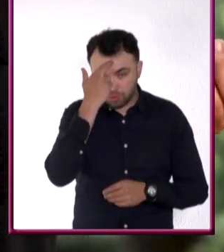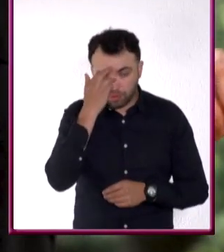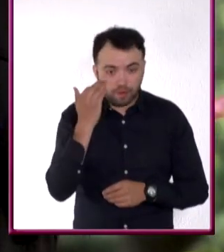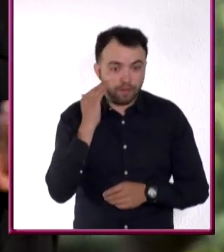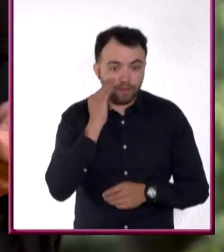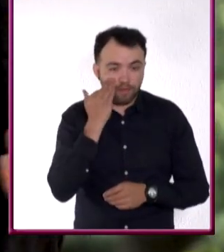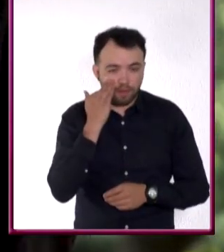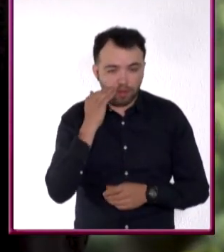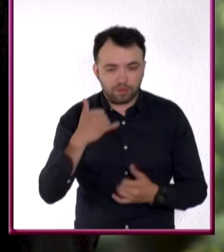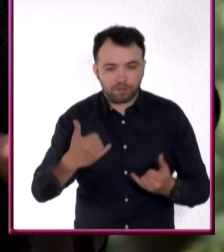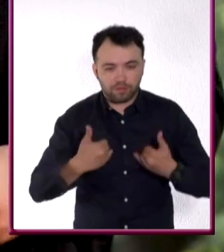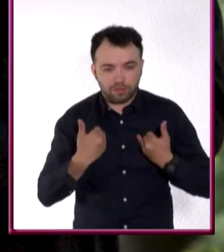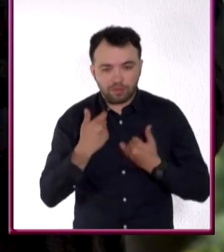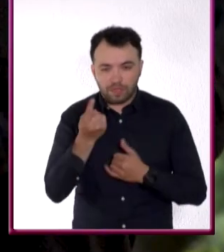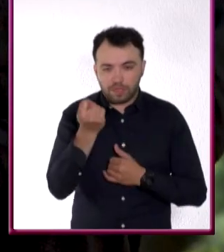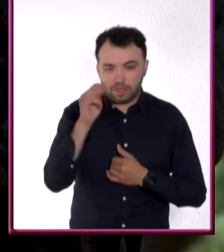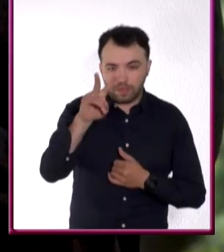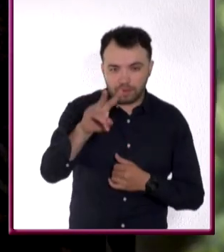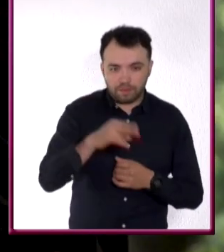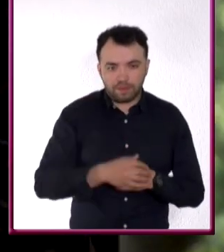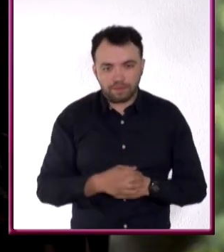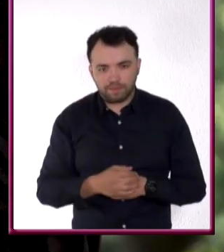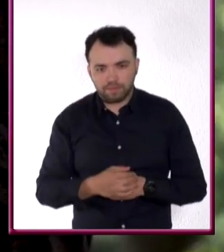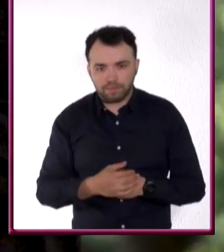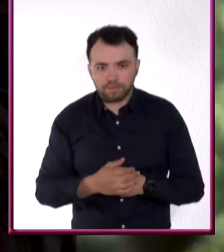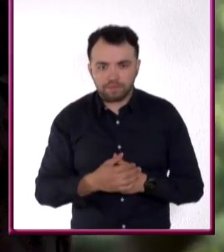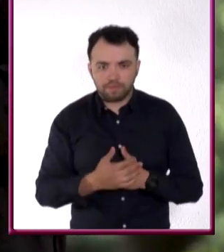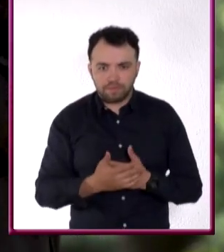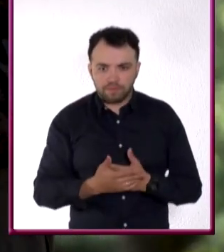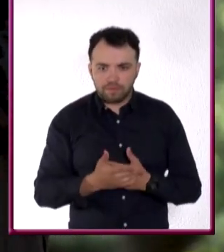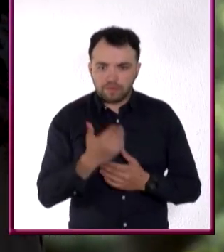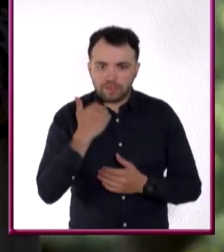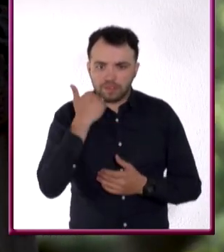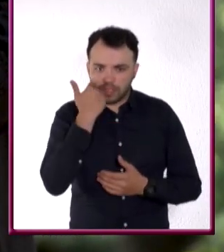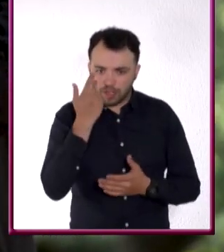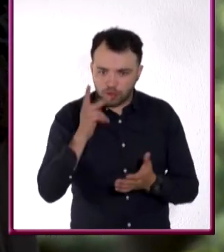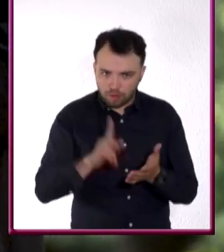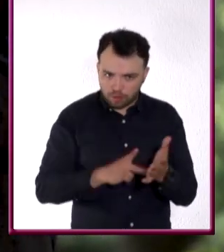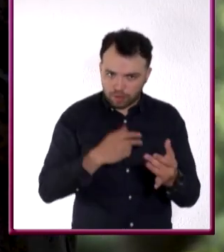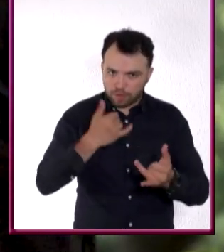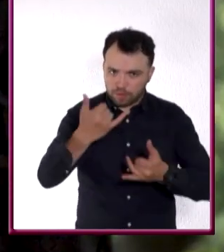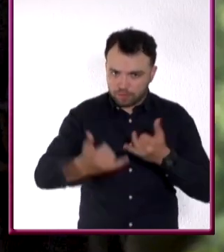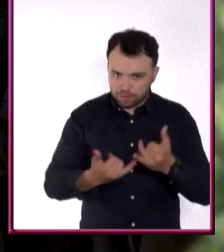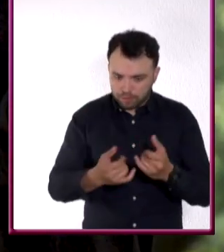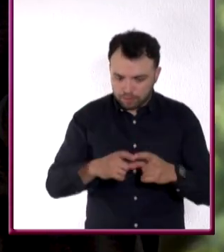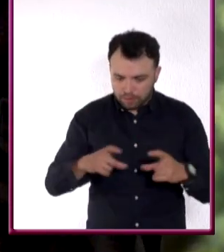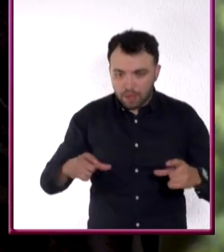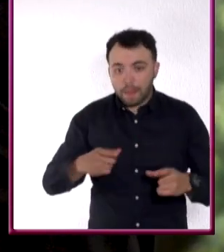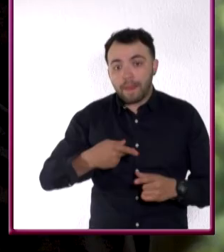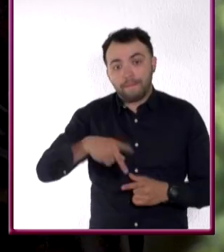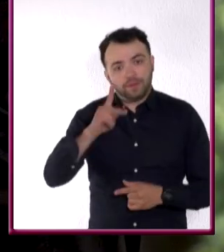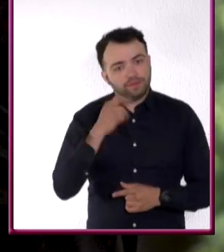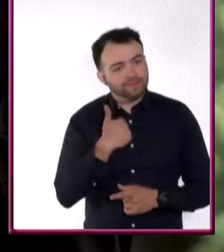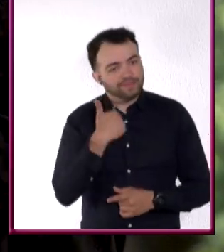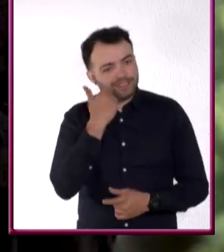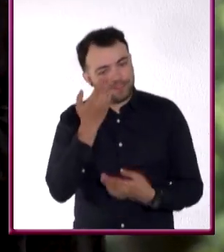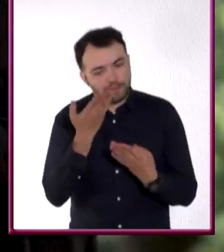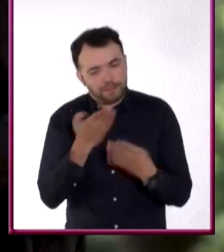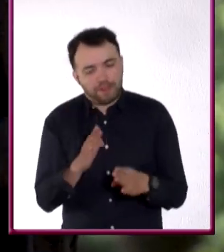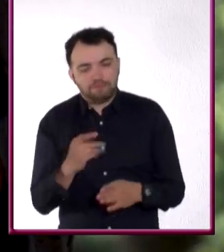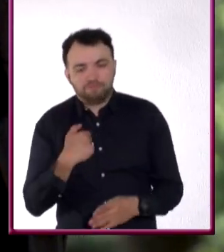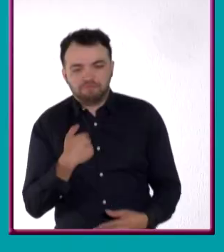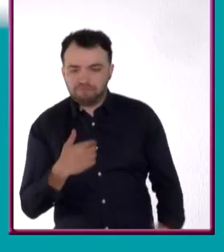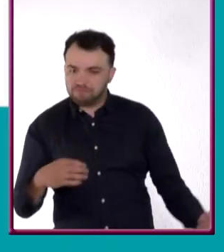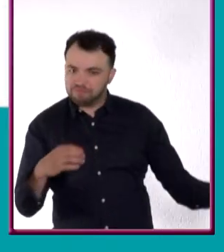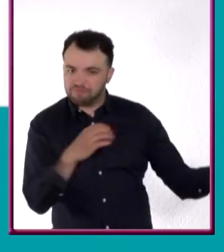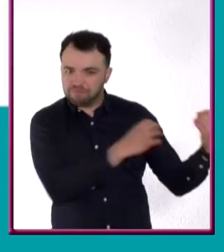Jóvenes en TV, un grupo de jóvenes en casa. Nos echamos otro partido, pero yo soy el banco, me siento poderosa. Ay, no se vale.